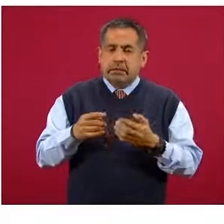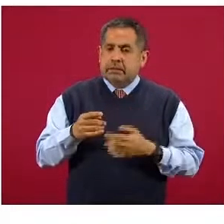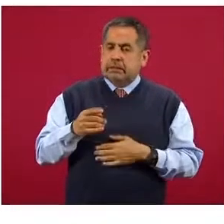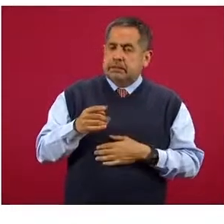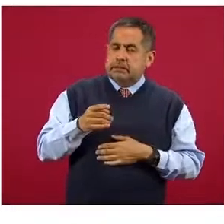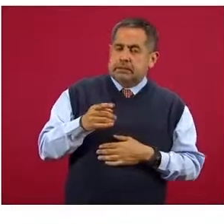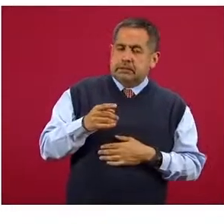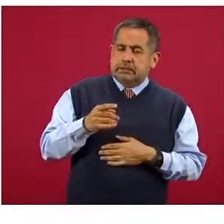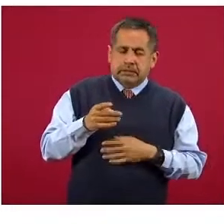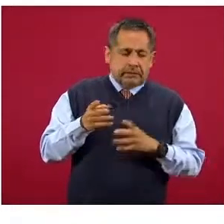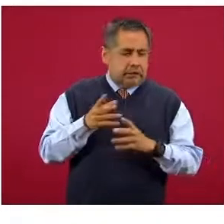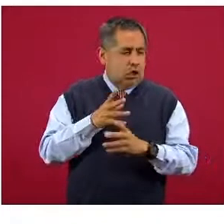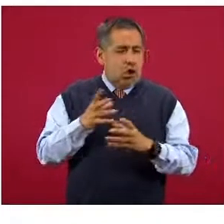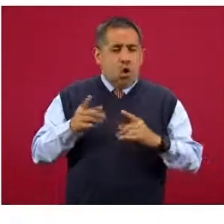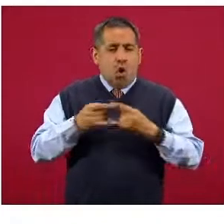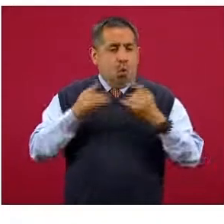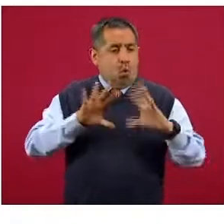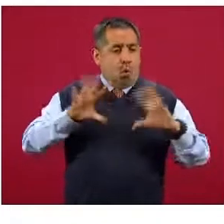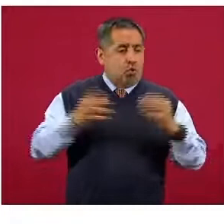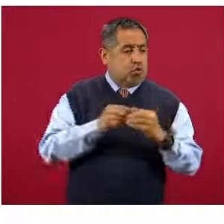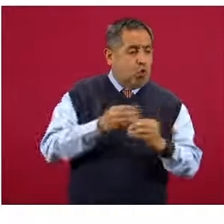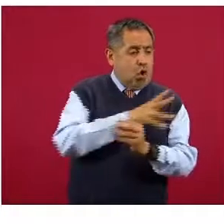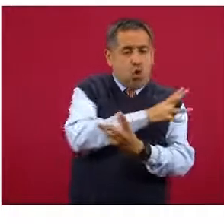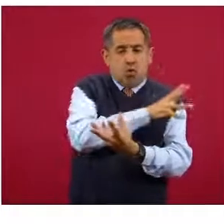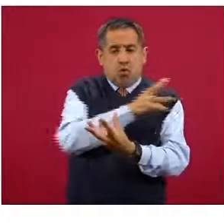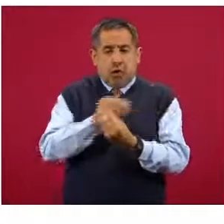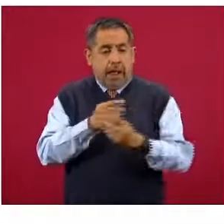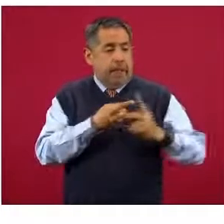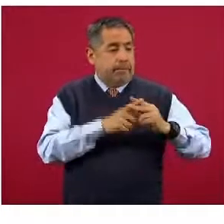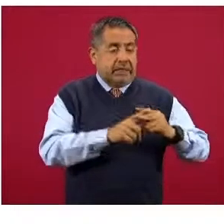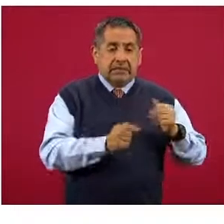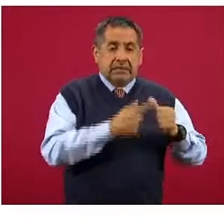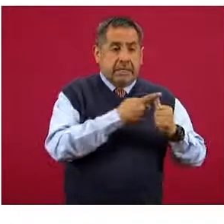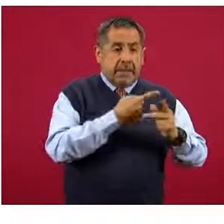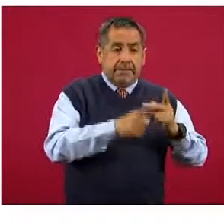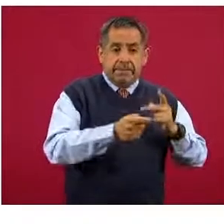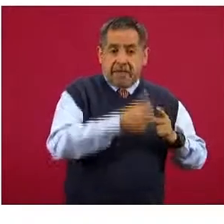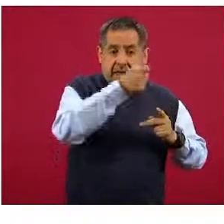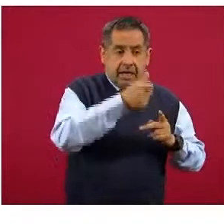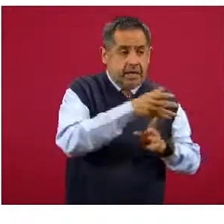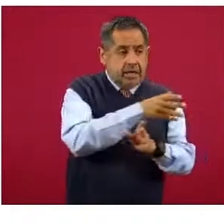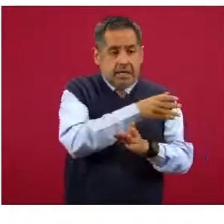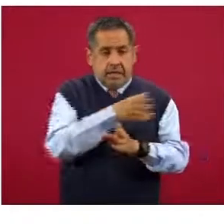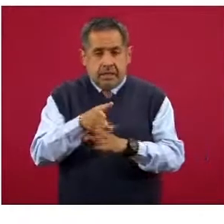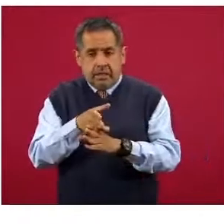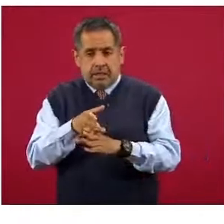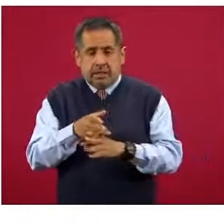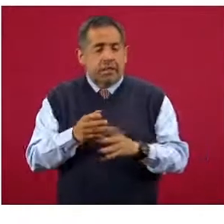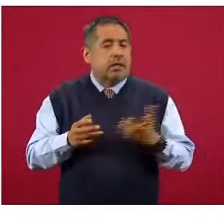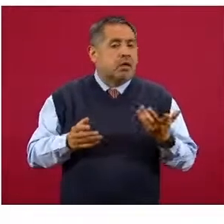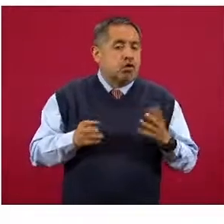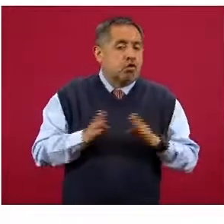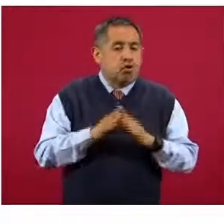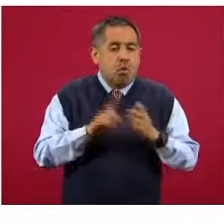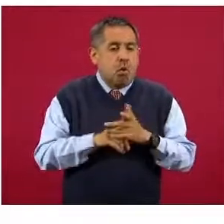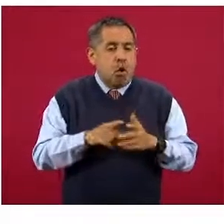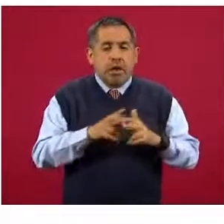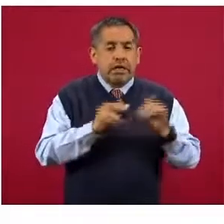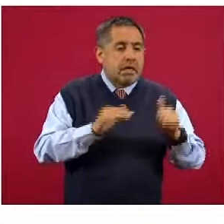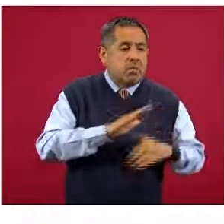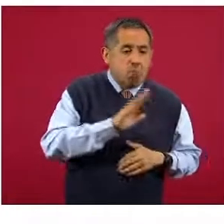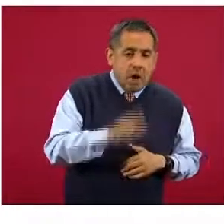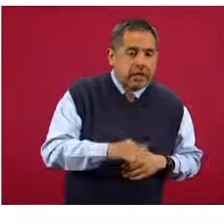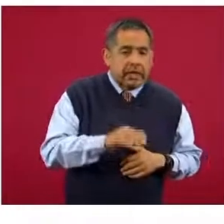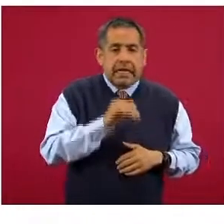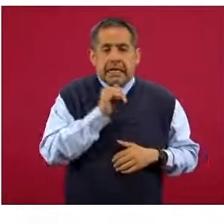que abarca prácticamente desde el inicio de la epidemia. No son ni casos ni defunciones